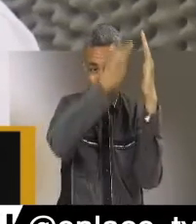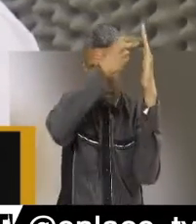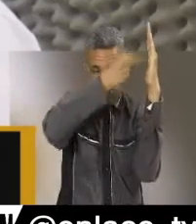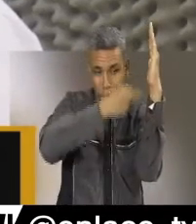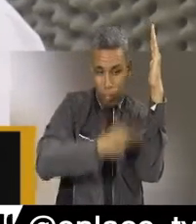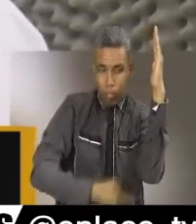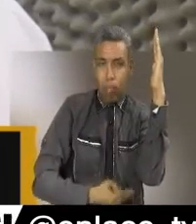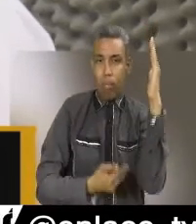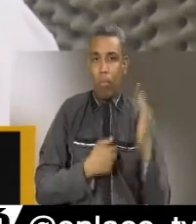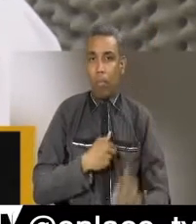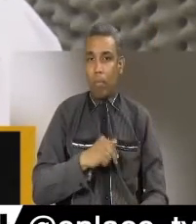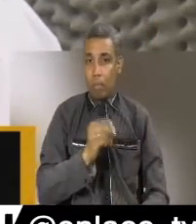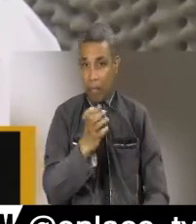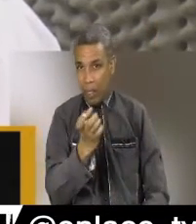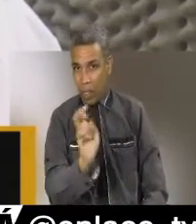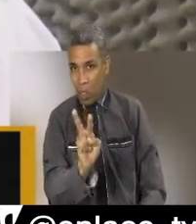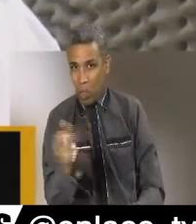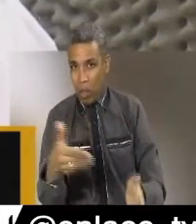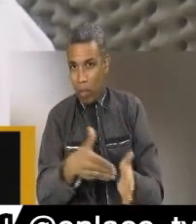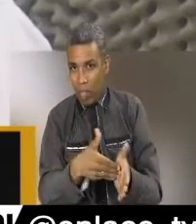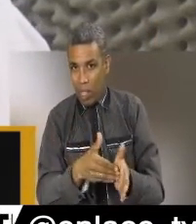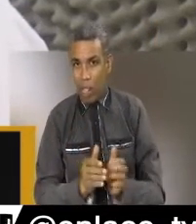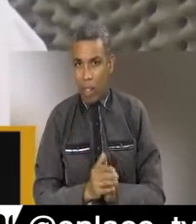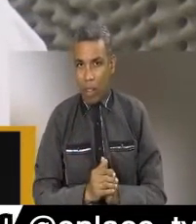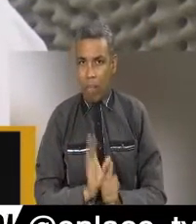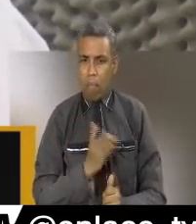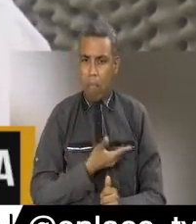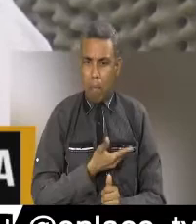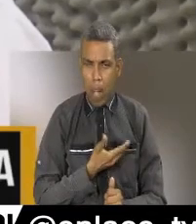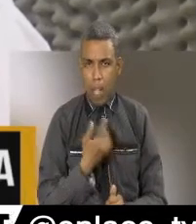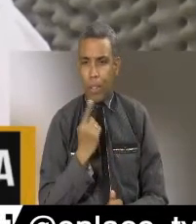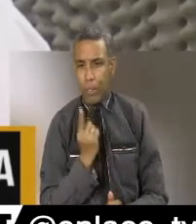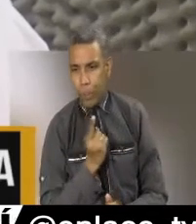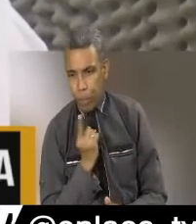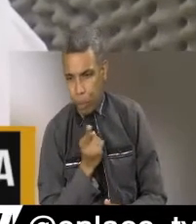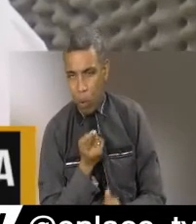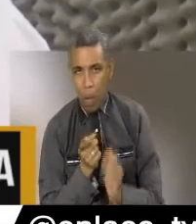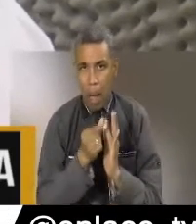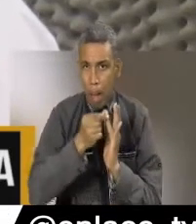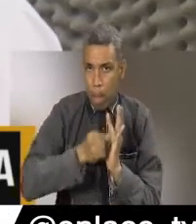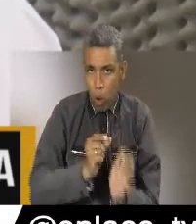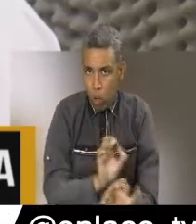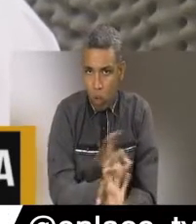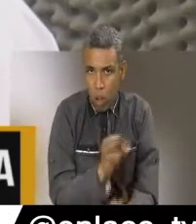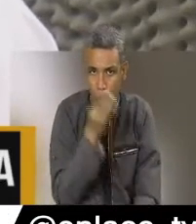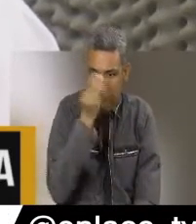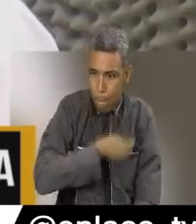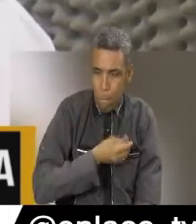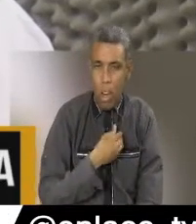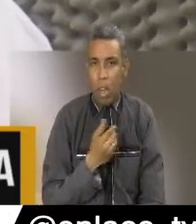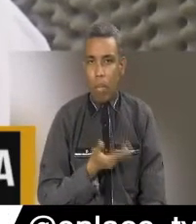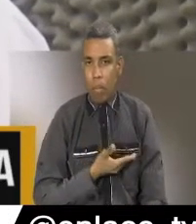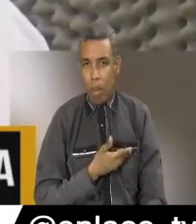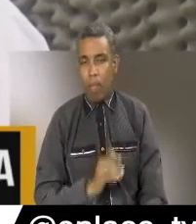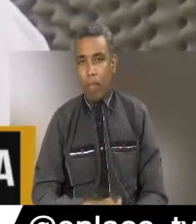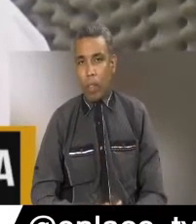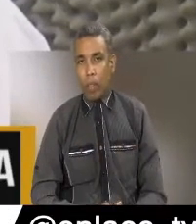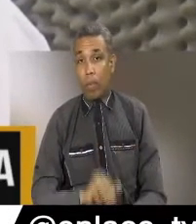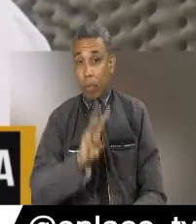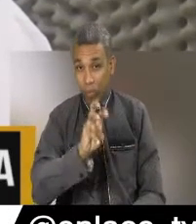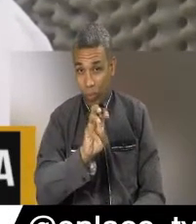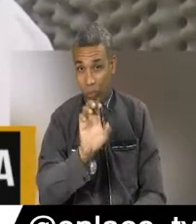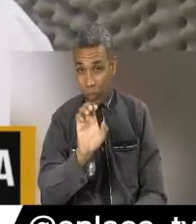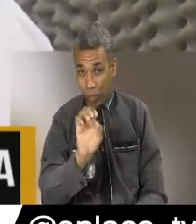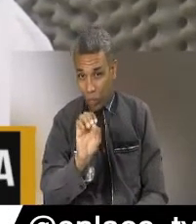de 12.043 madres cabezas de familia, madres y padres cabezas de familia. Tenemos